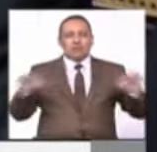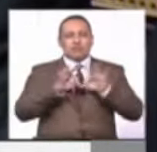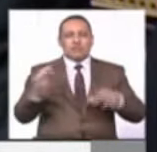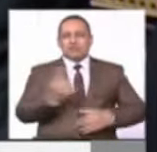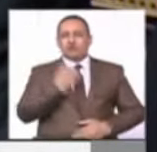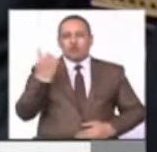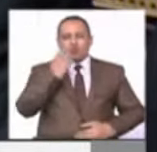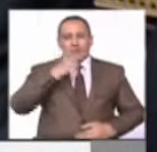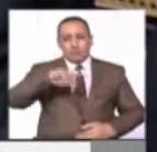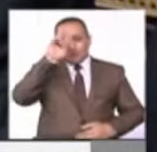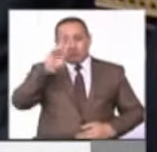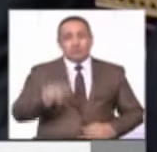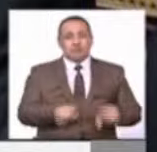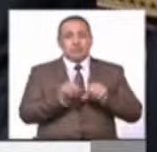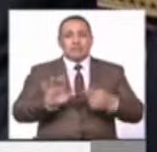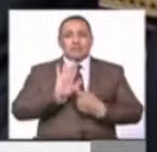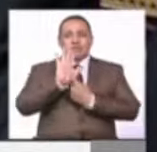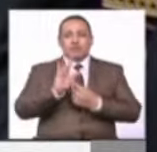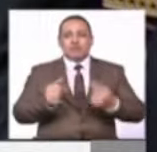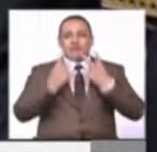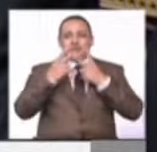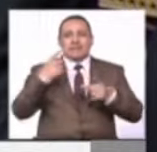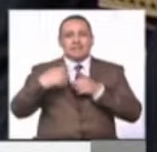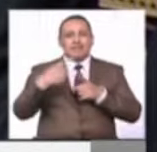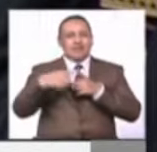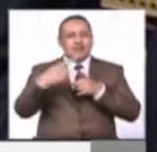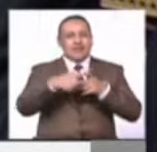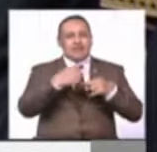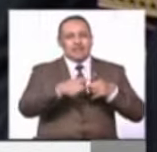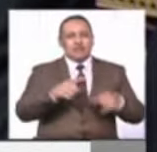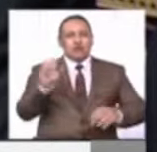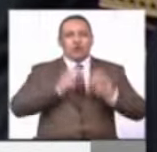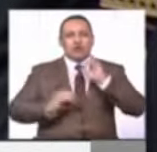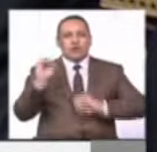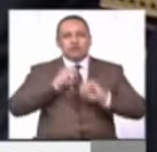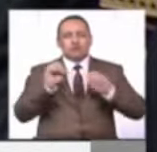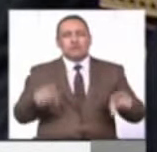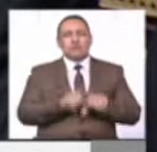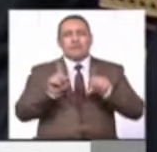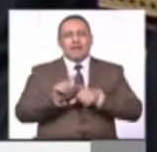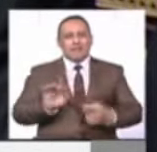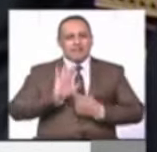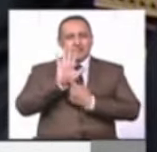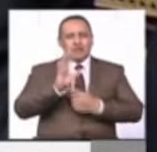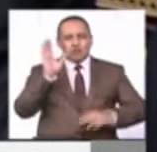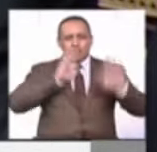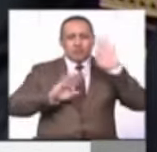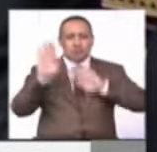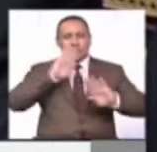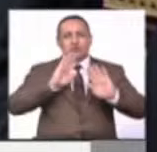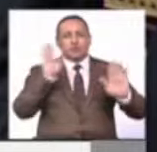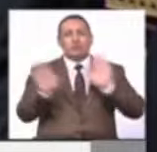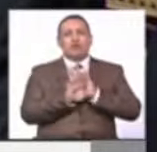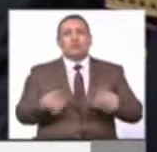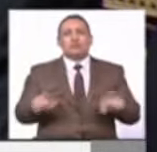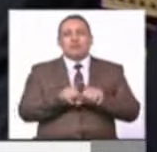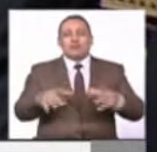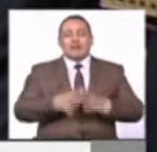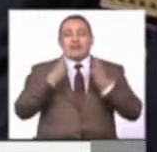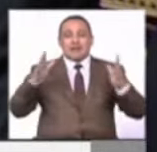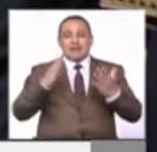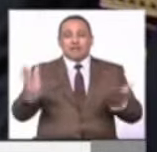República muestra de ello Es que diversas organizaciones han expresado su profunda preocupación sobre las graves